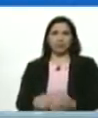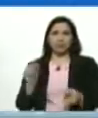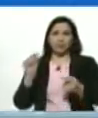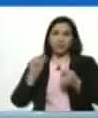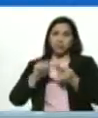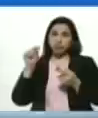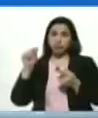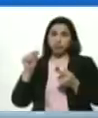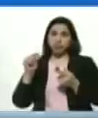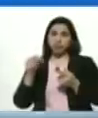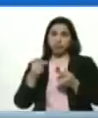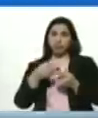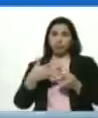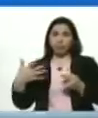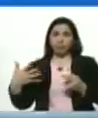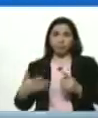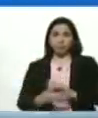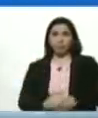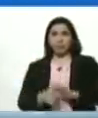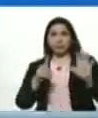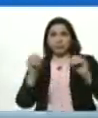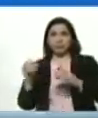60 dólares